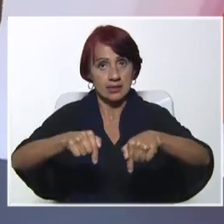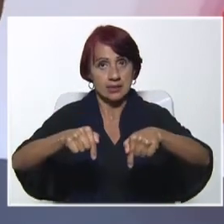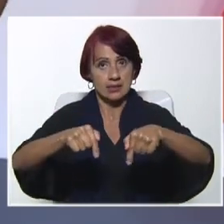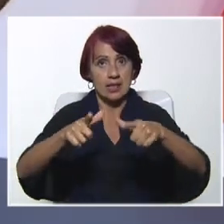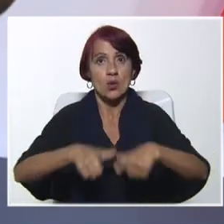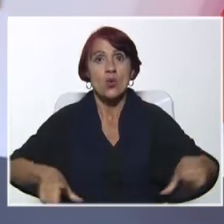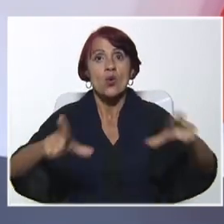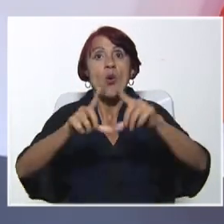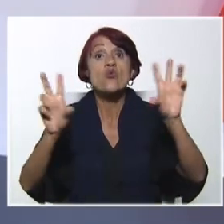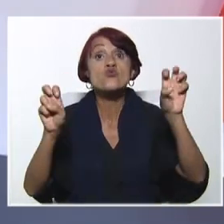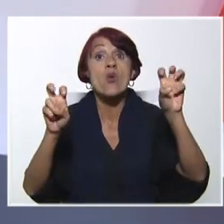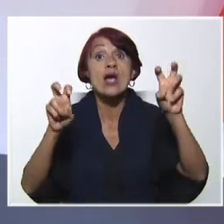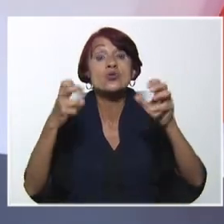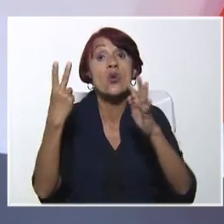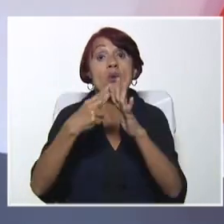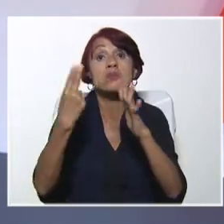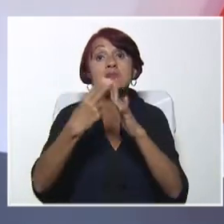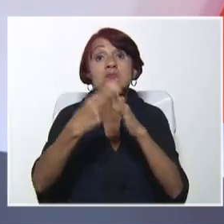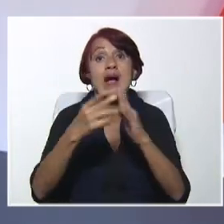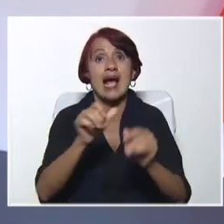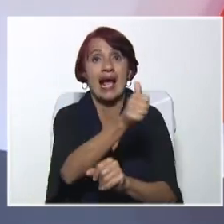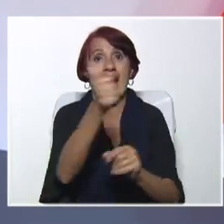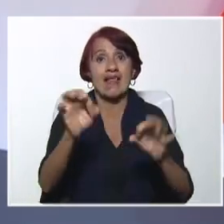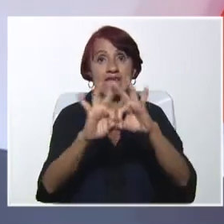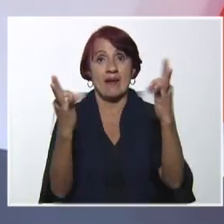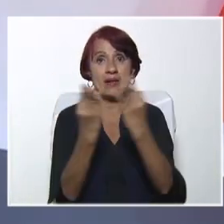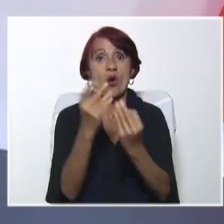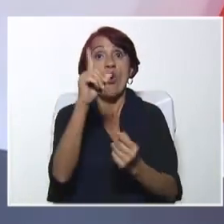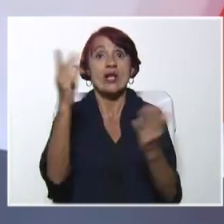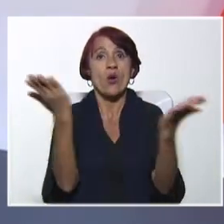este, nuestro programa, Cada